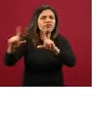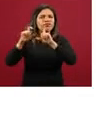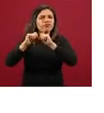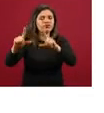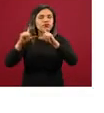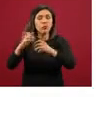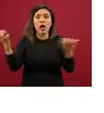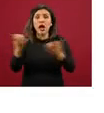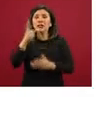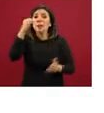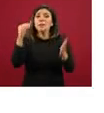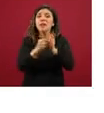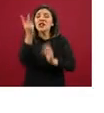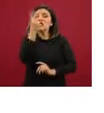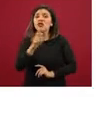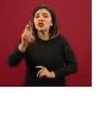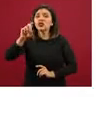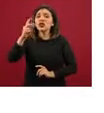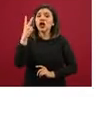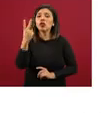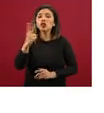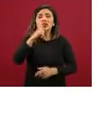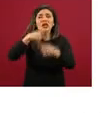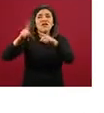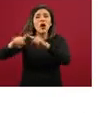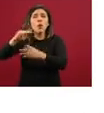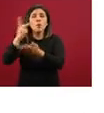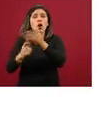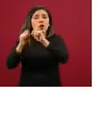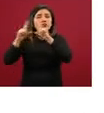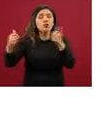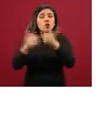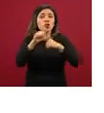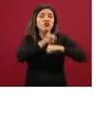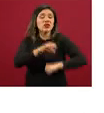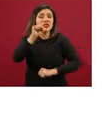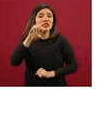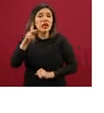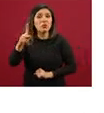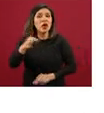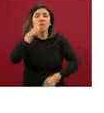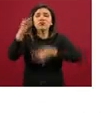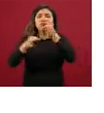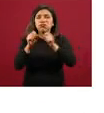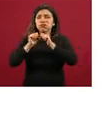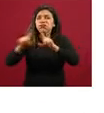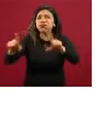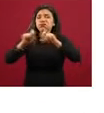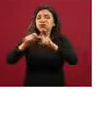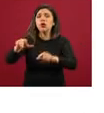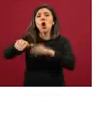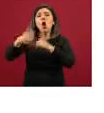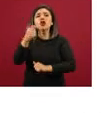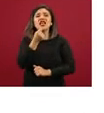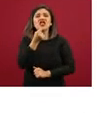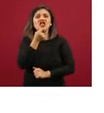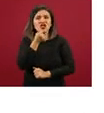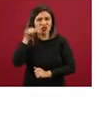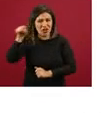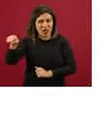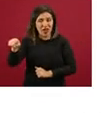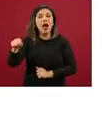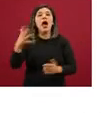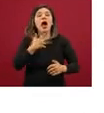Se hicieron 1,232 programas producidos por la Secretaría y fueron transmitidos en 11 niños, en donde